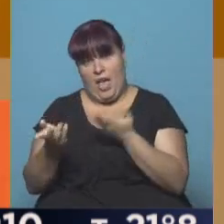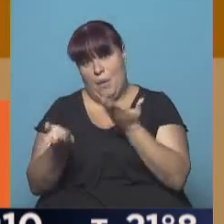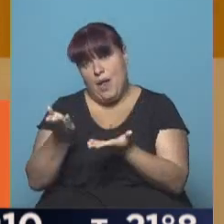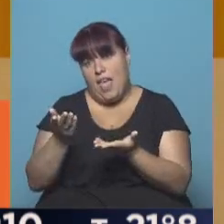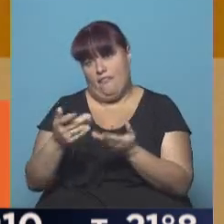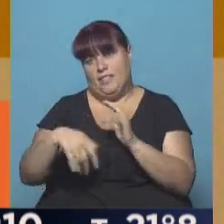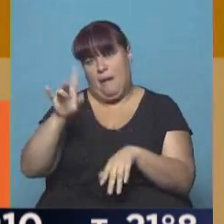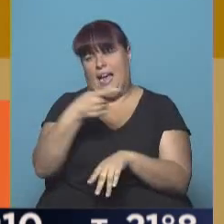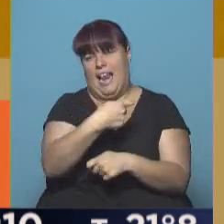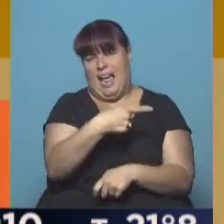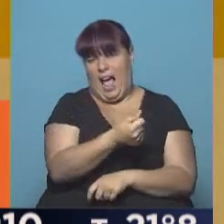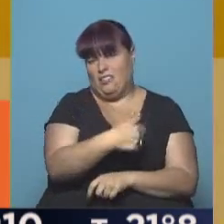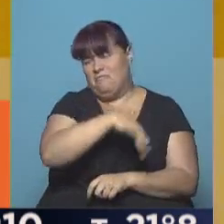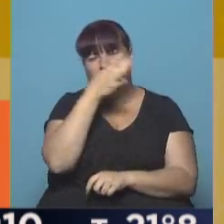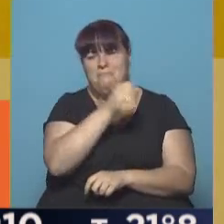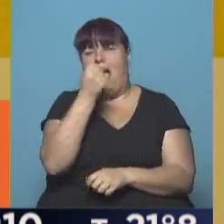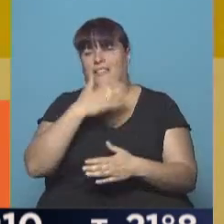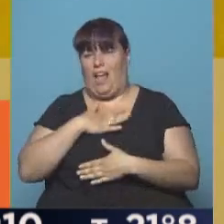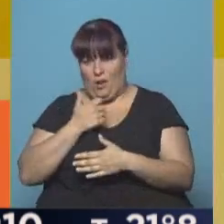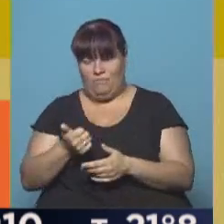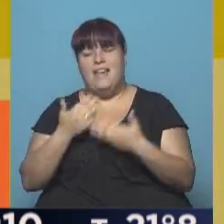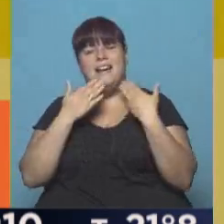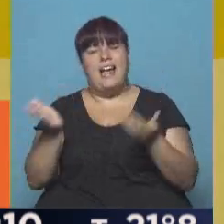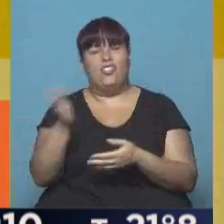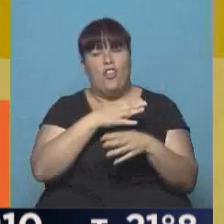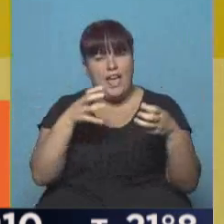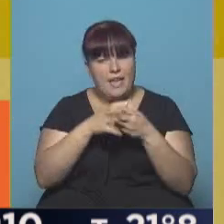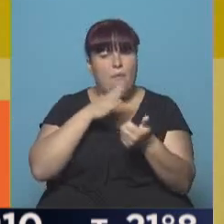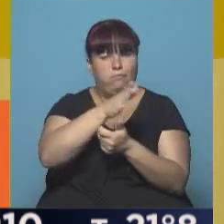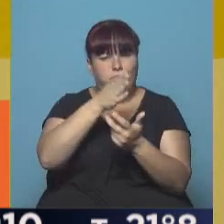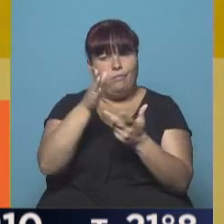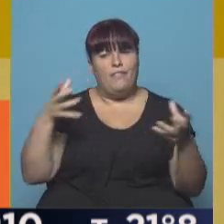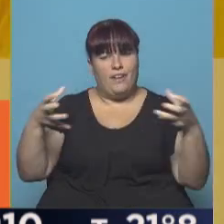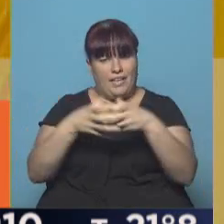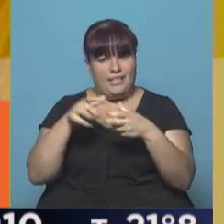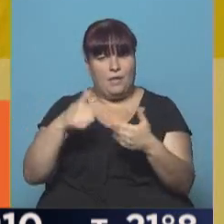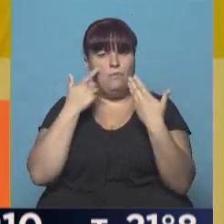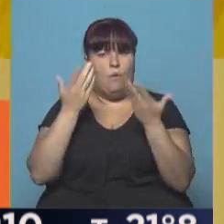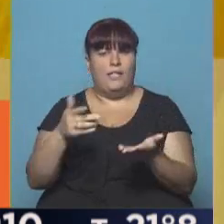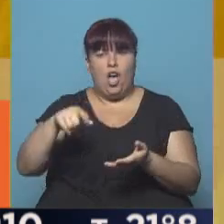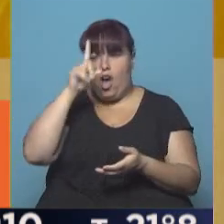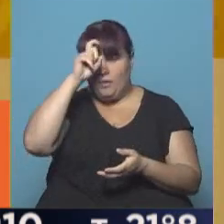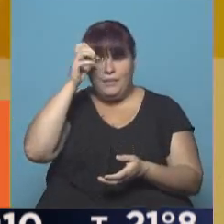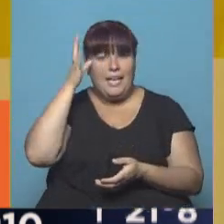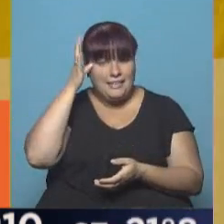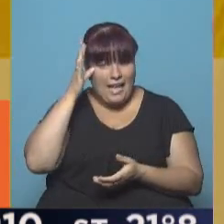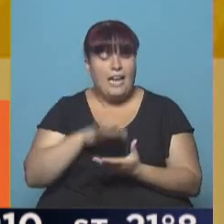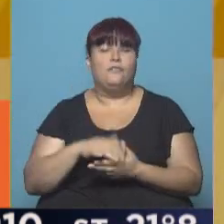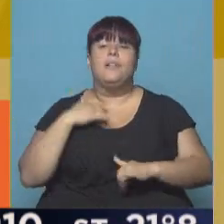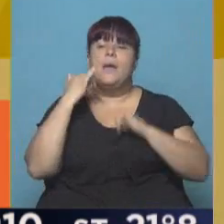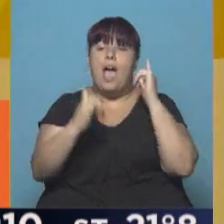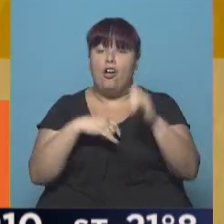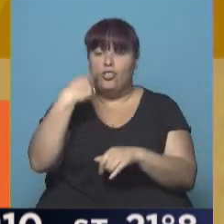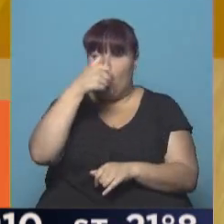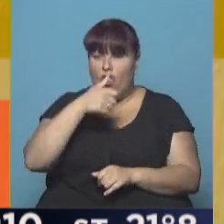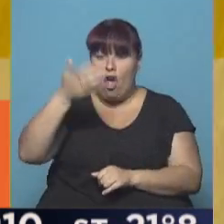sobrepase el costo Ojalá esto llegue le agradecemos a todo el equipo multidisciplinario que ha participado de esta presentación aquí en el hospital italiano y les contamos que el